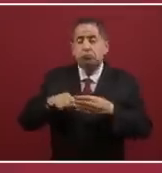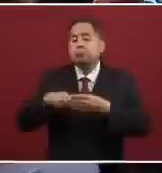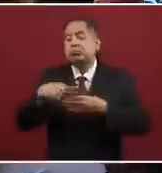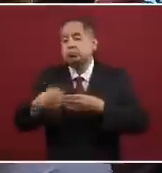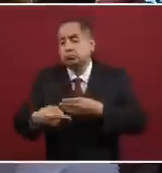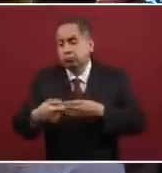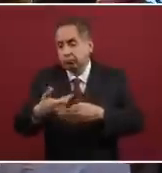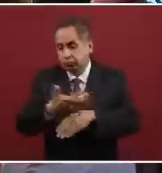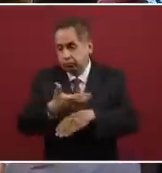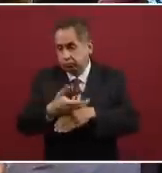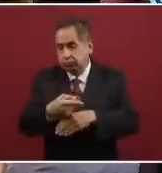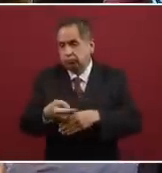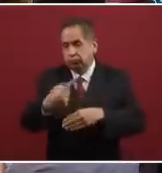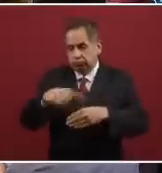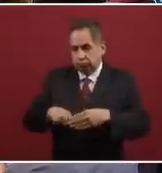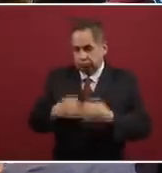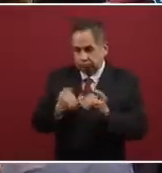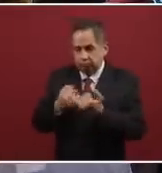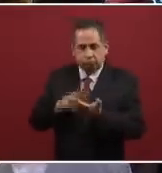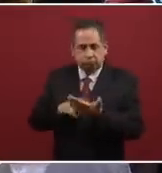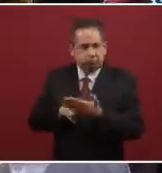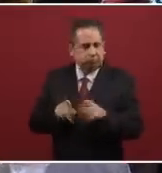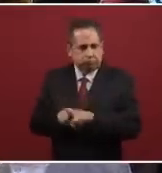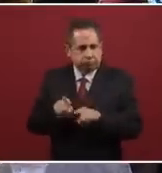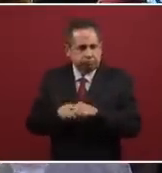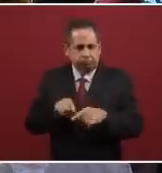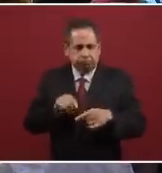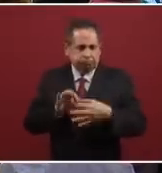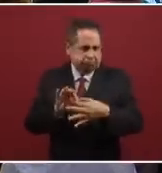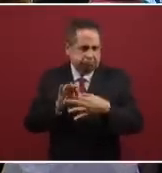frontera. Entonces,